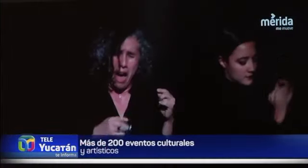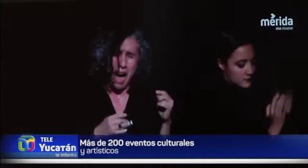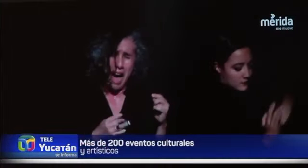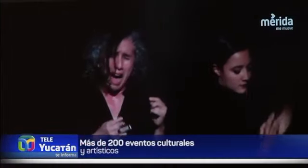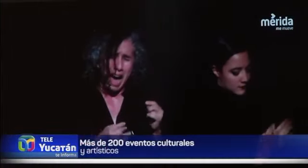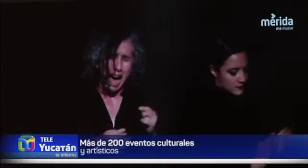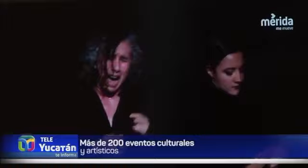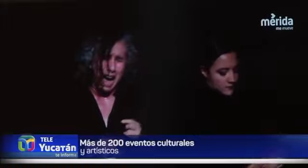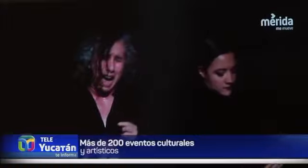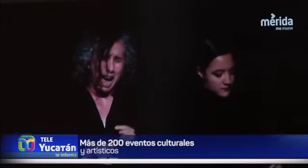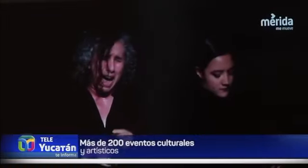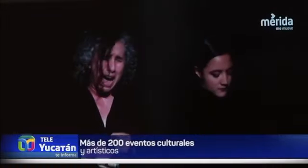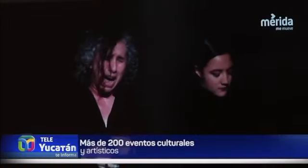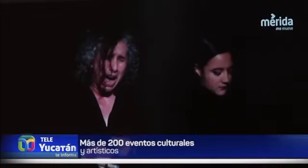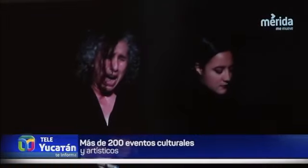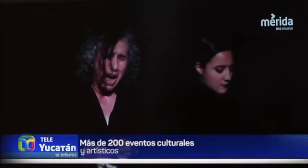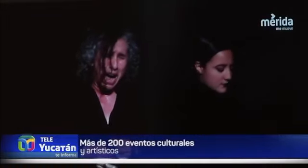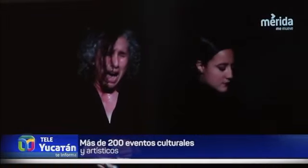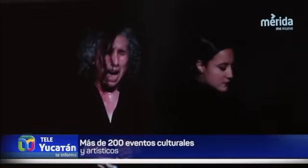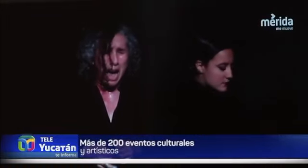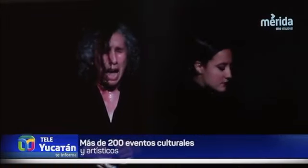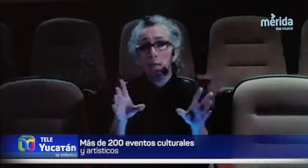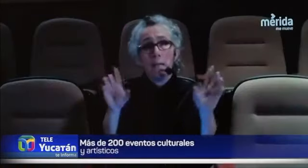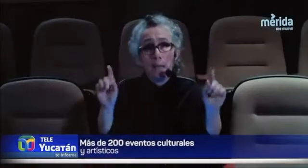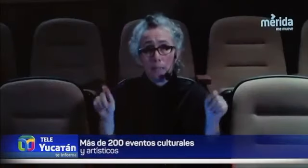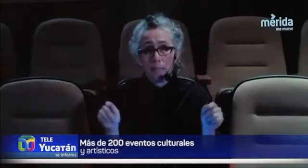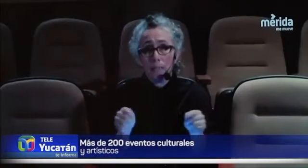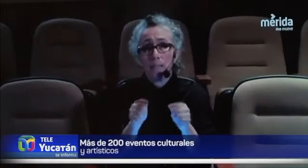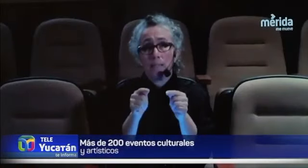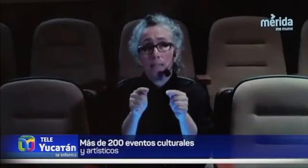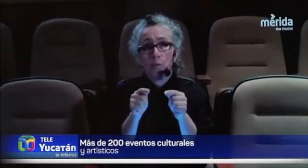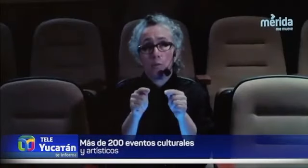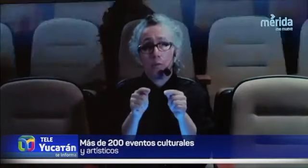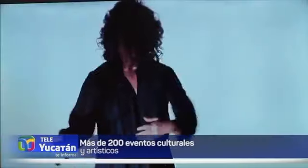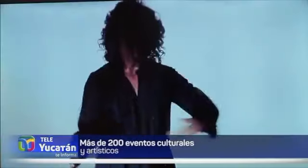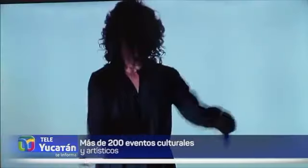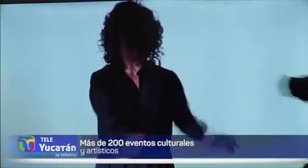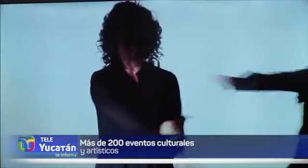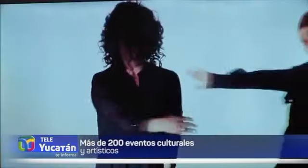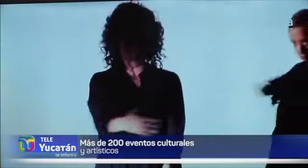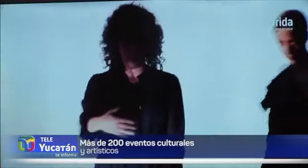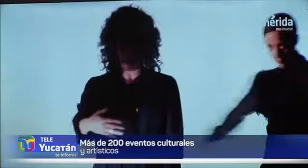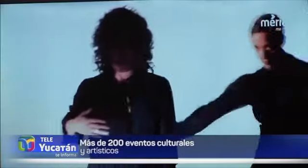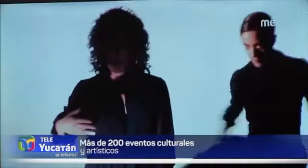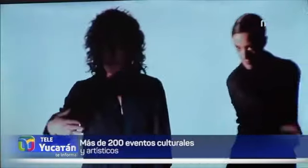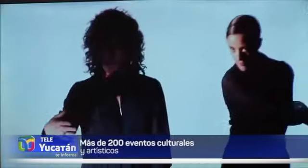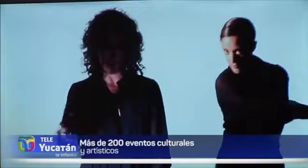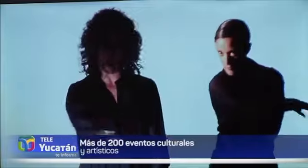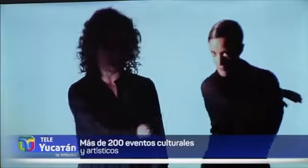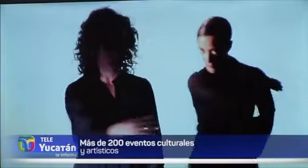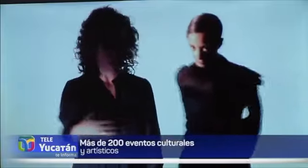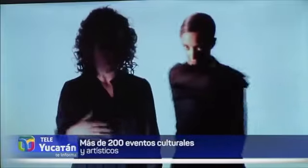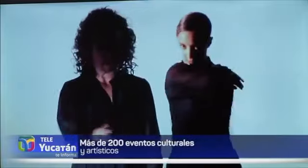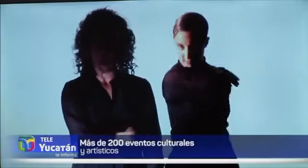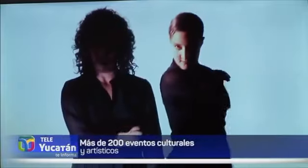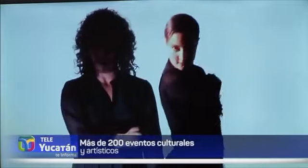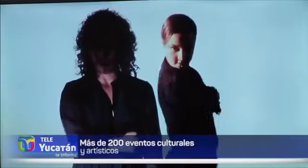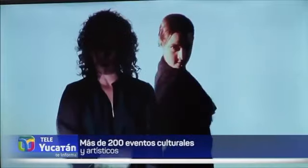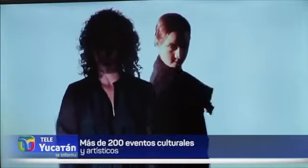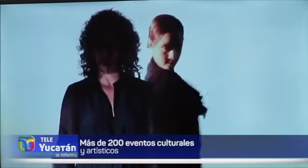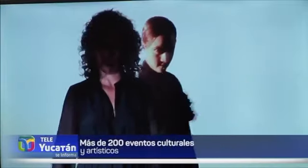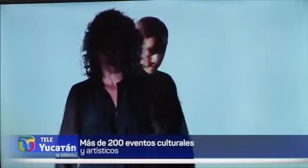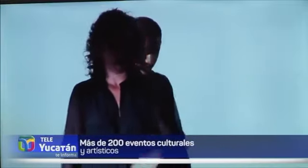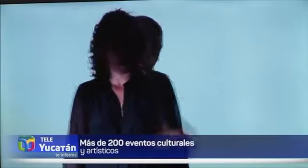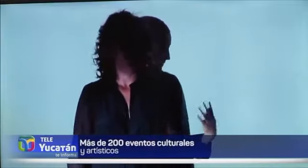telón de la temporada se levantará este viernes con el espectáculo Flamenco para el Mundo, que se podrá disfrutar de forma presencial o a través de un grupo